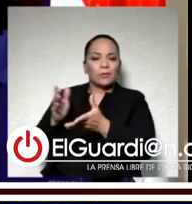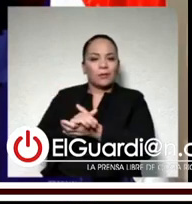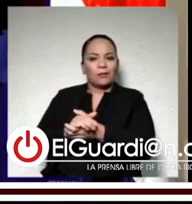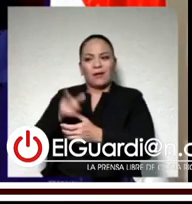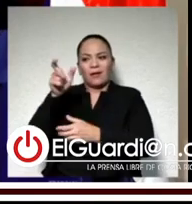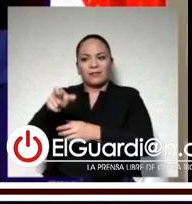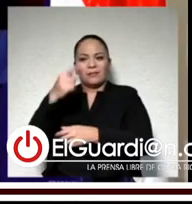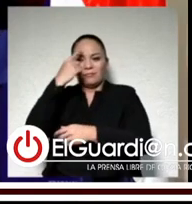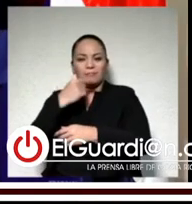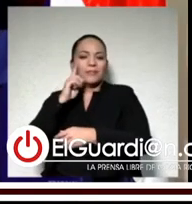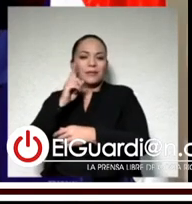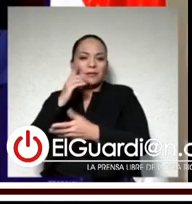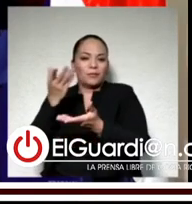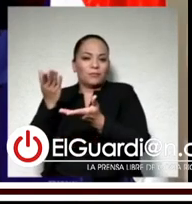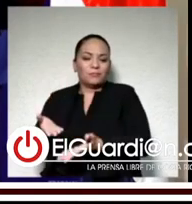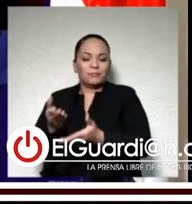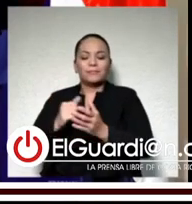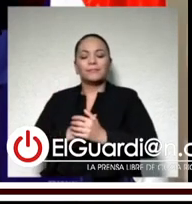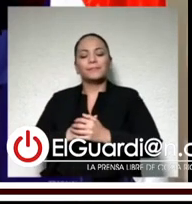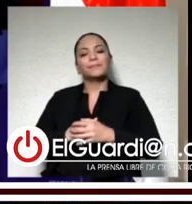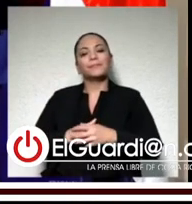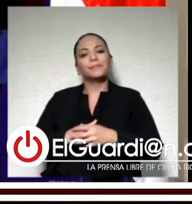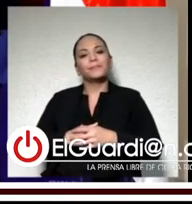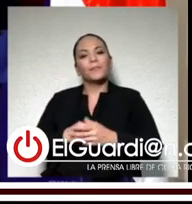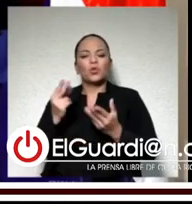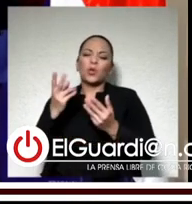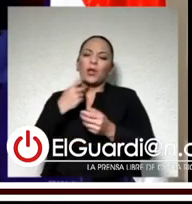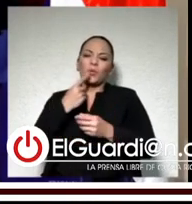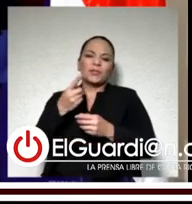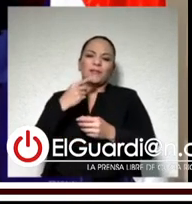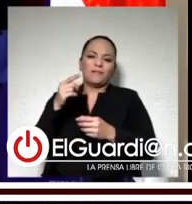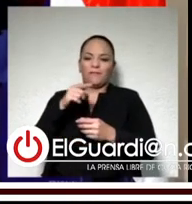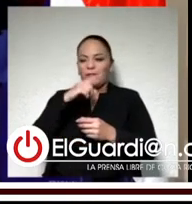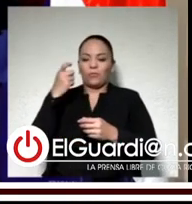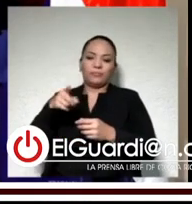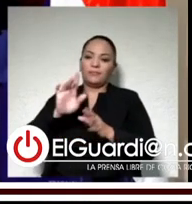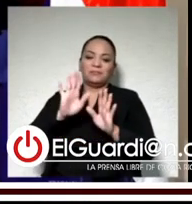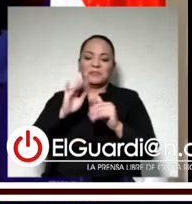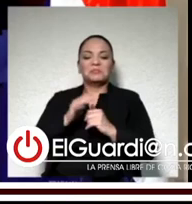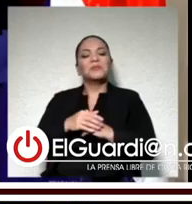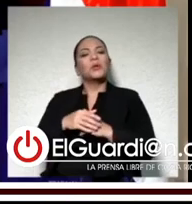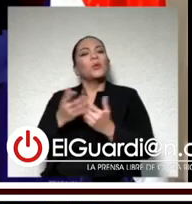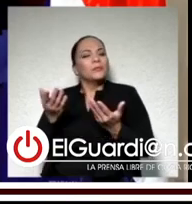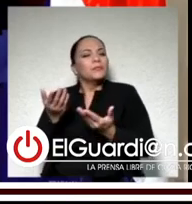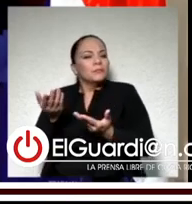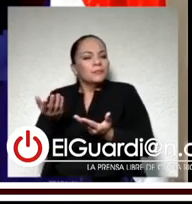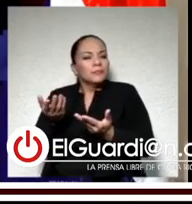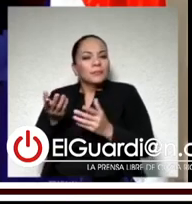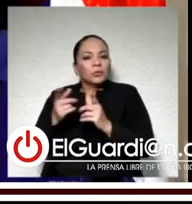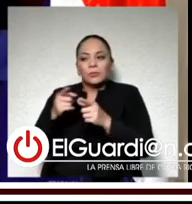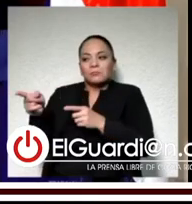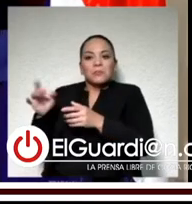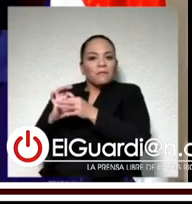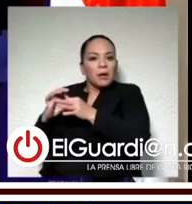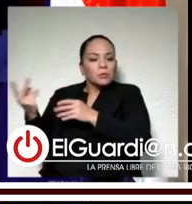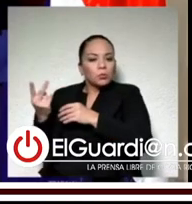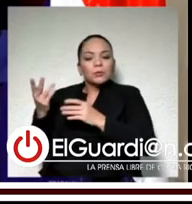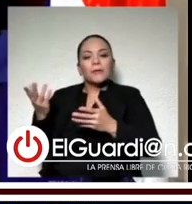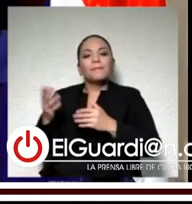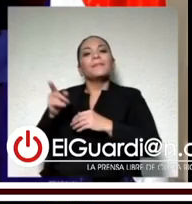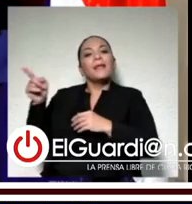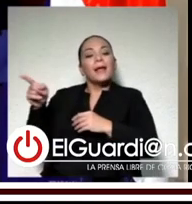personaje, para no utilizar una palabra más fuerte, y se acabó. Esa es la relación. ¿Ha estado en el comité